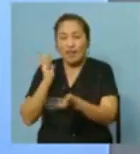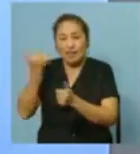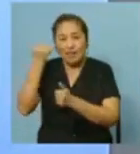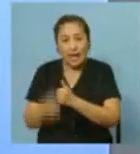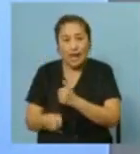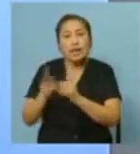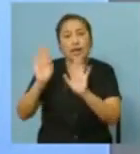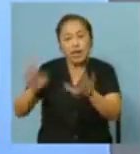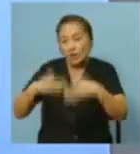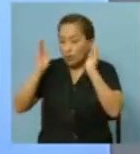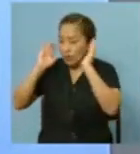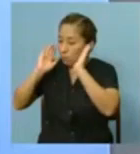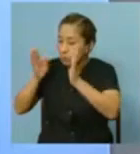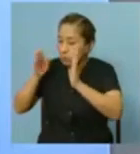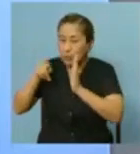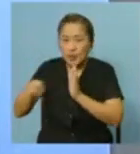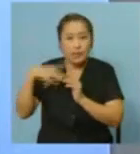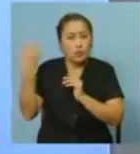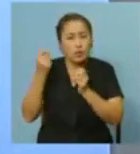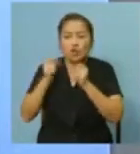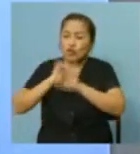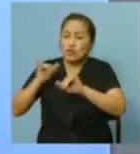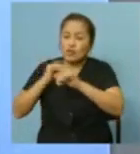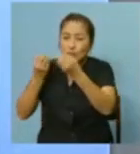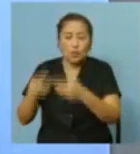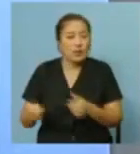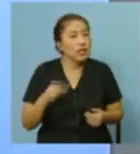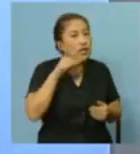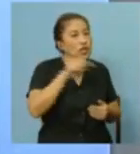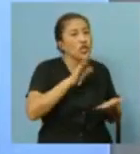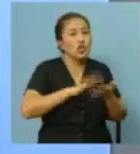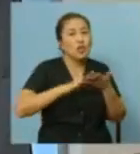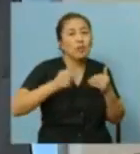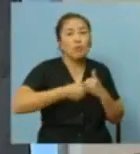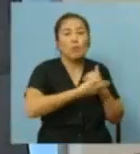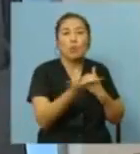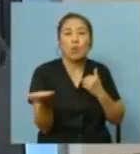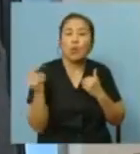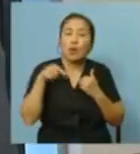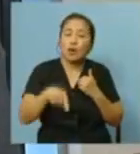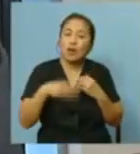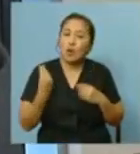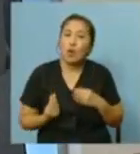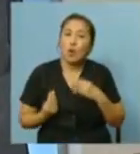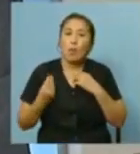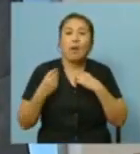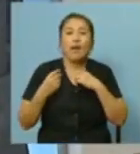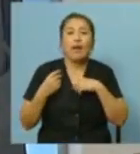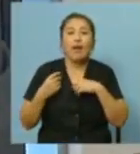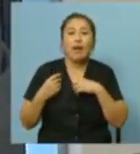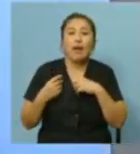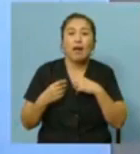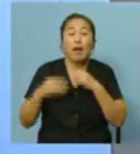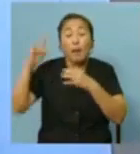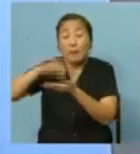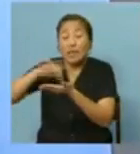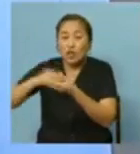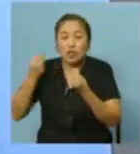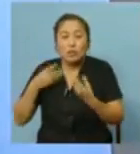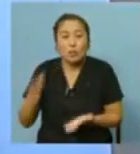por ello por supuesto también creo que es muy buena noticia respecto a la obra pública justamente para el perico que nos puede decir y